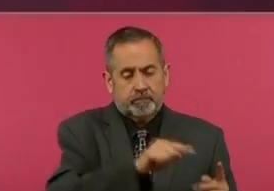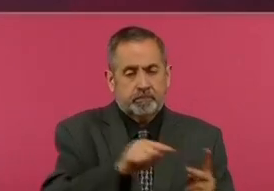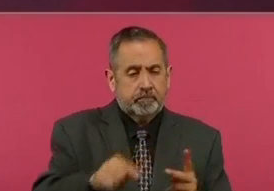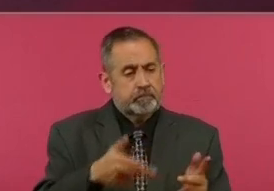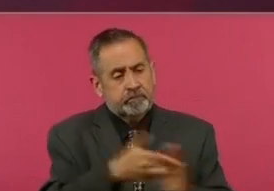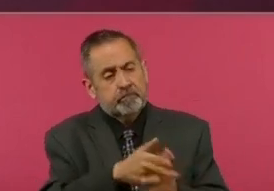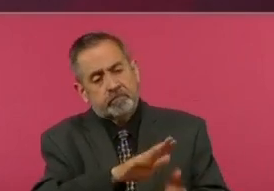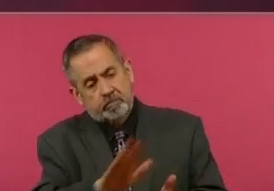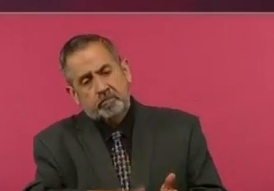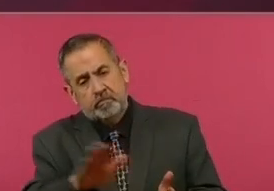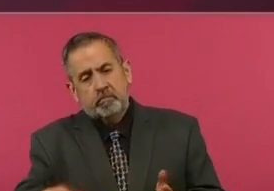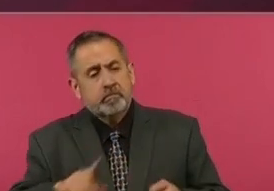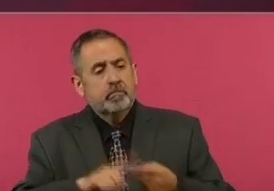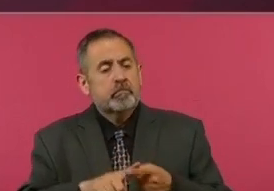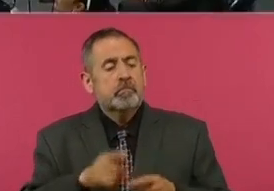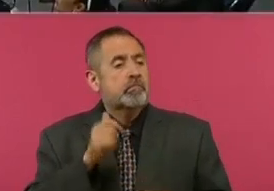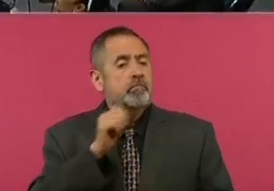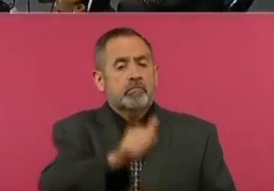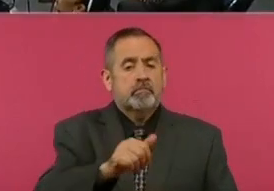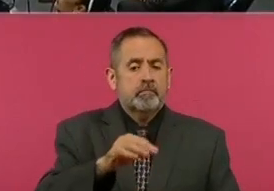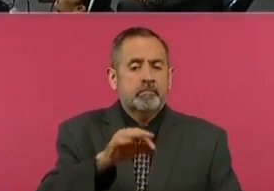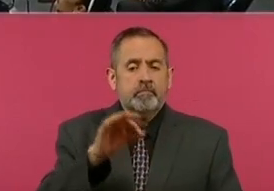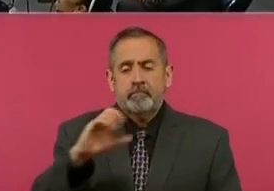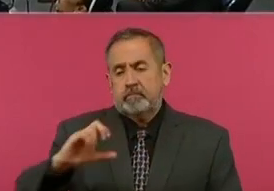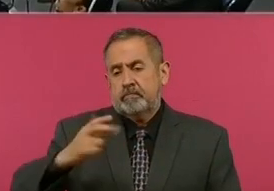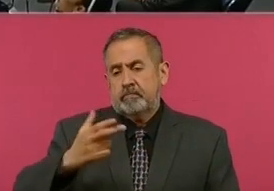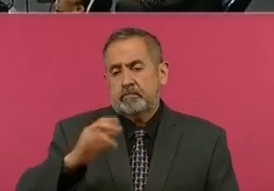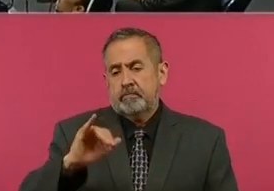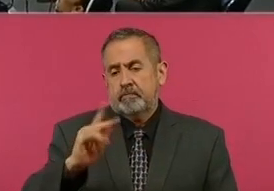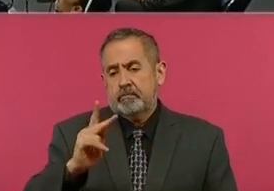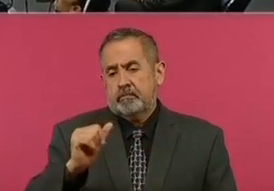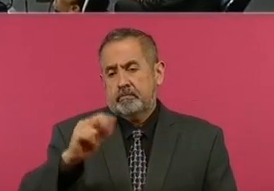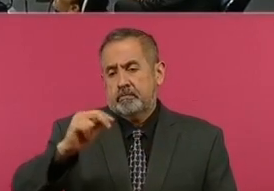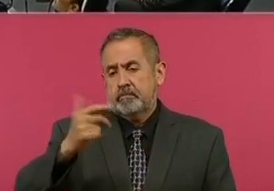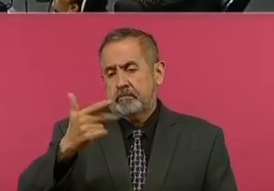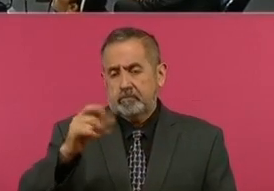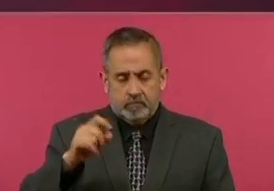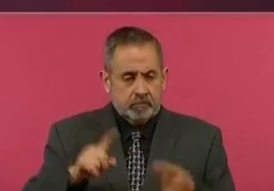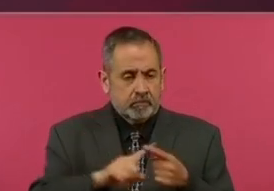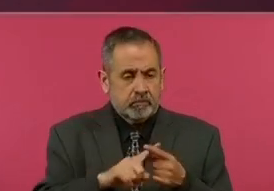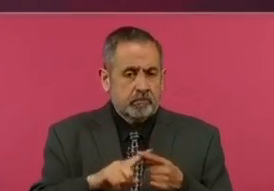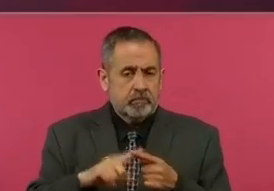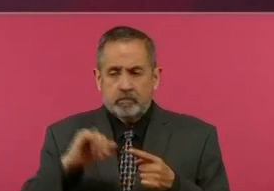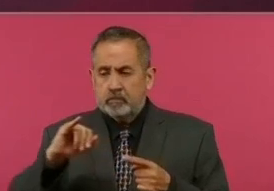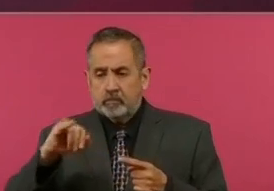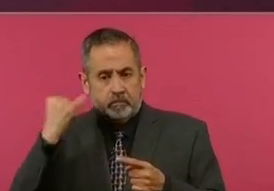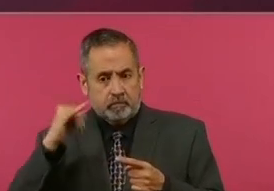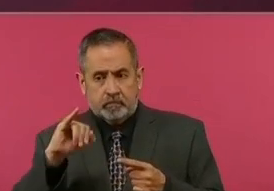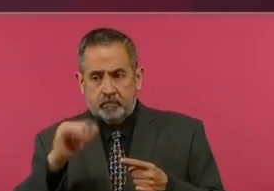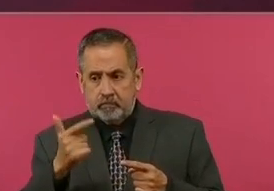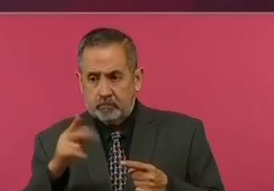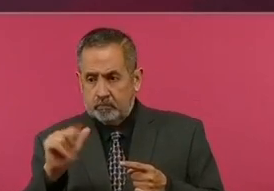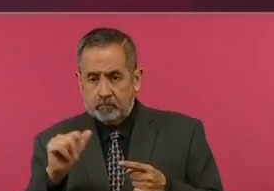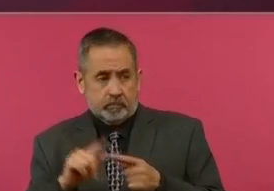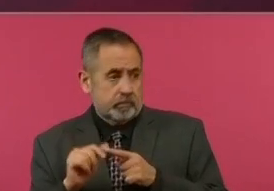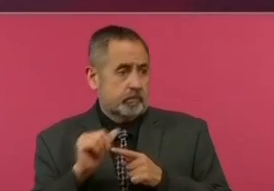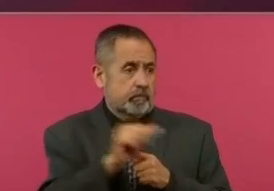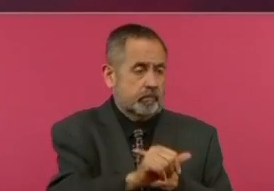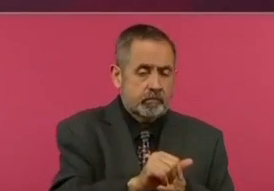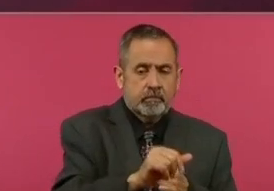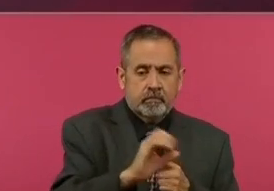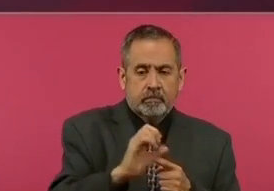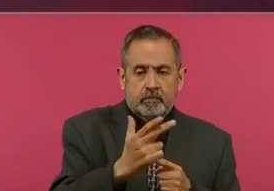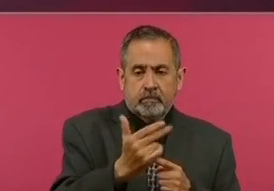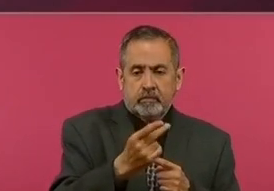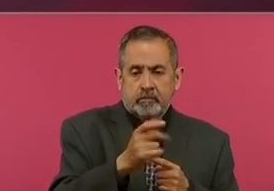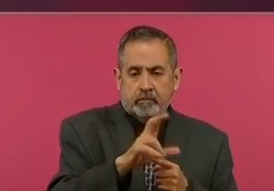en la carretera de Chilpancingo, de Iguala a Chilpancingo, a